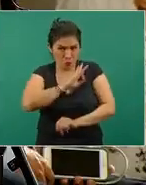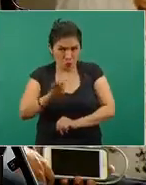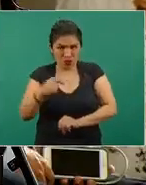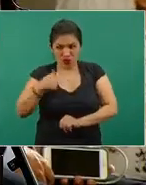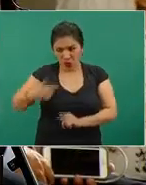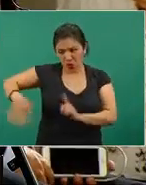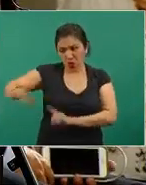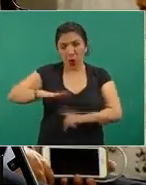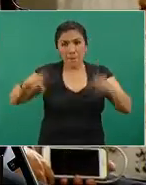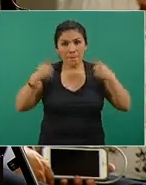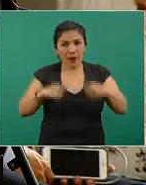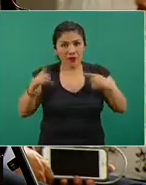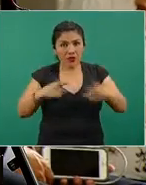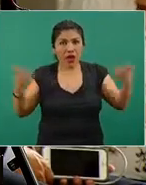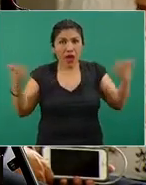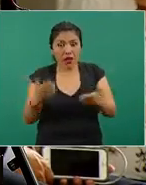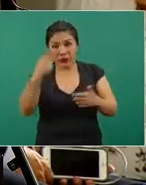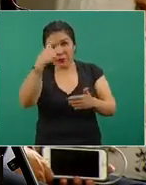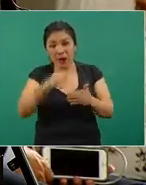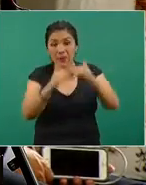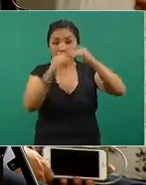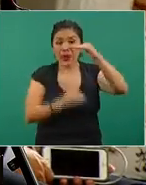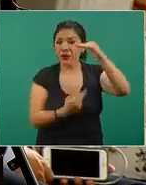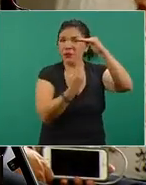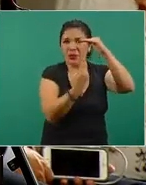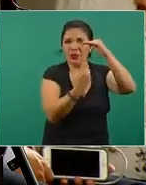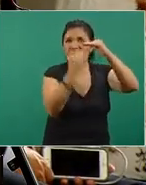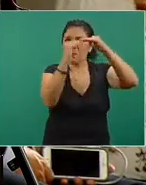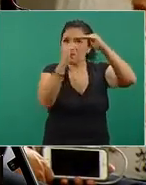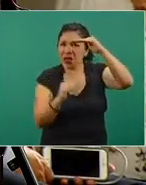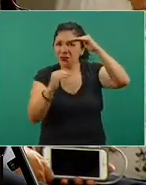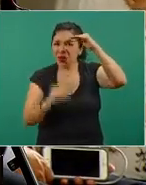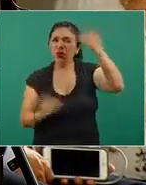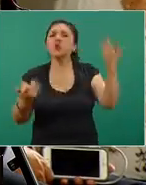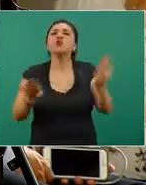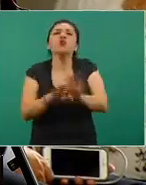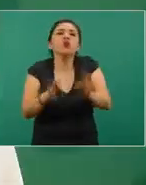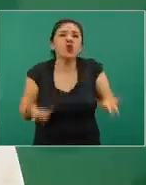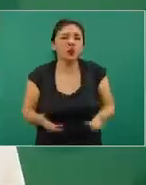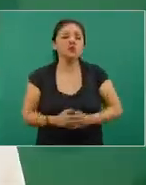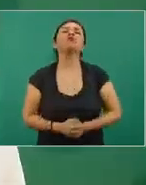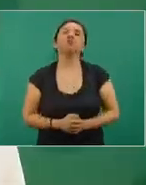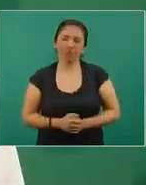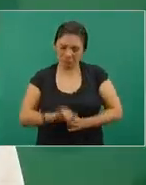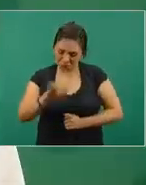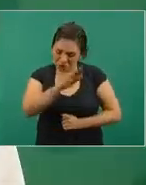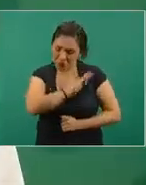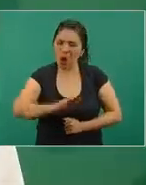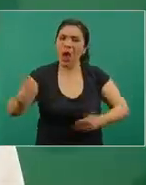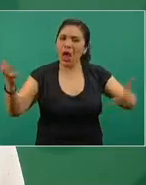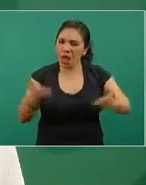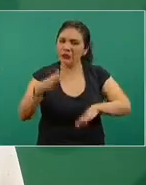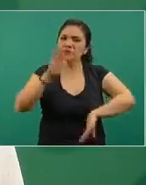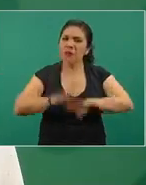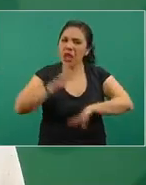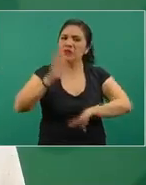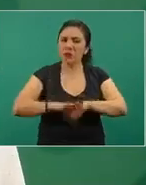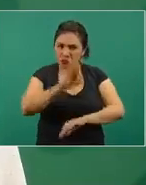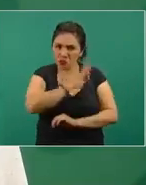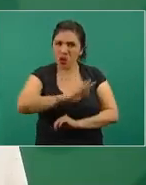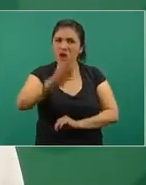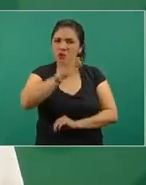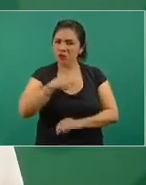socialmente hacer que esos 25 se conviertan en el mínimo? ¿Cómo no? ¿Cómo? Hay muchas cosas que todavía se pueden hacer y que las hemos